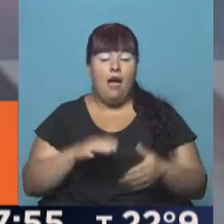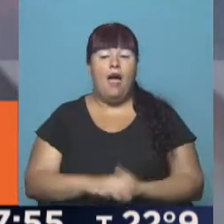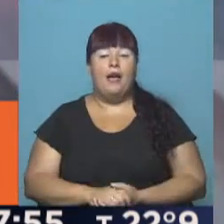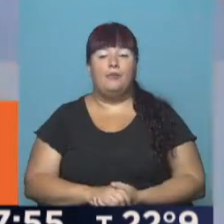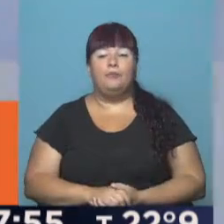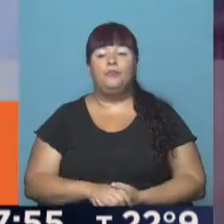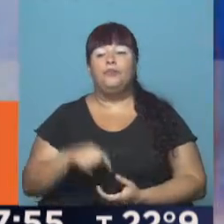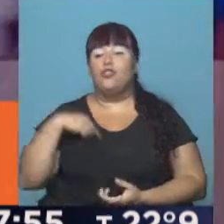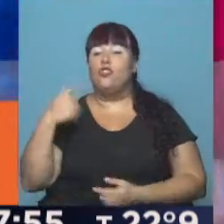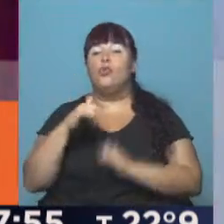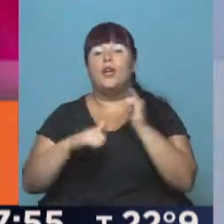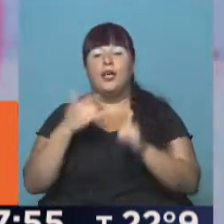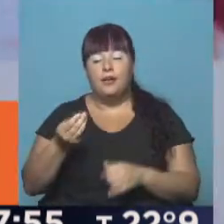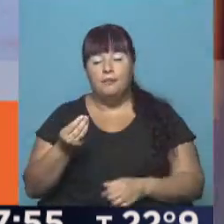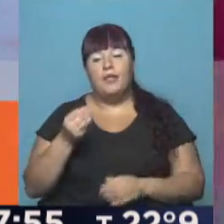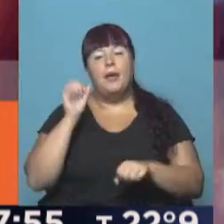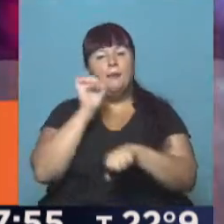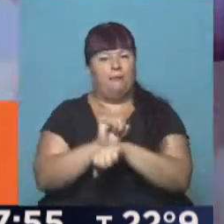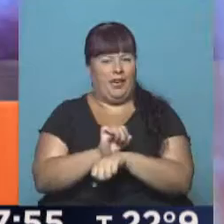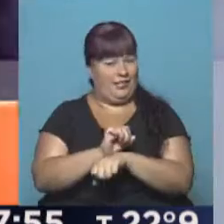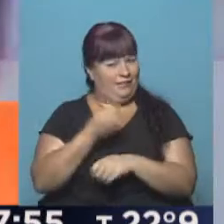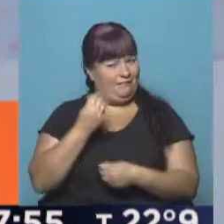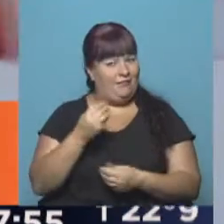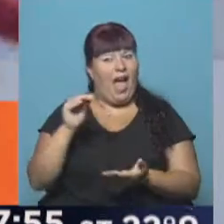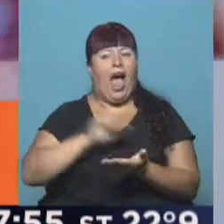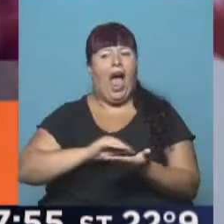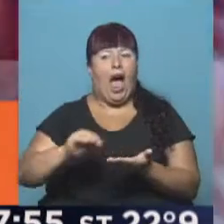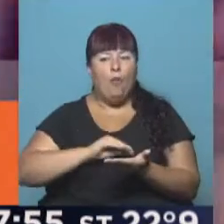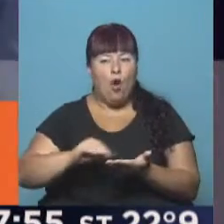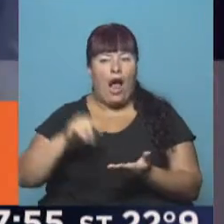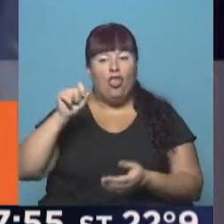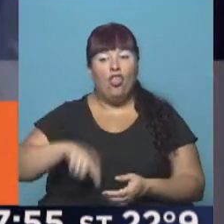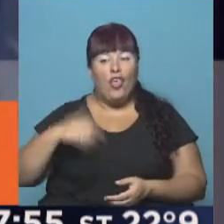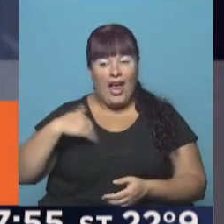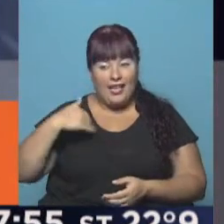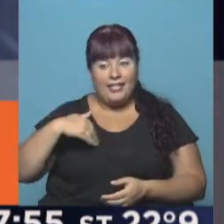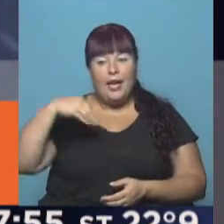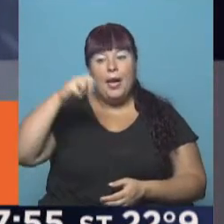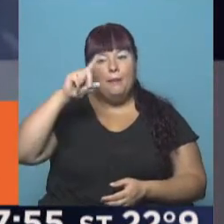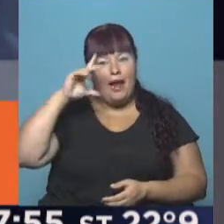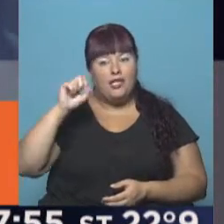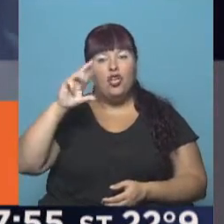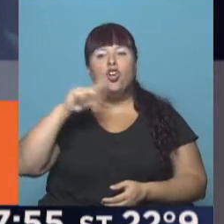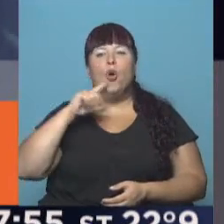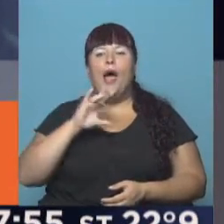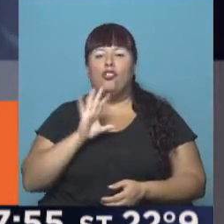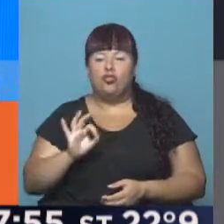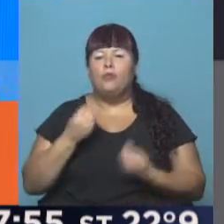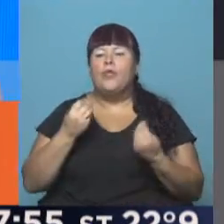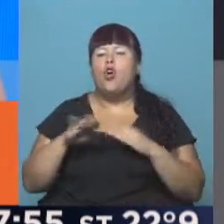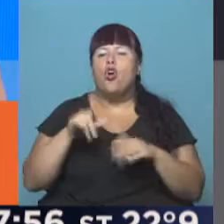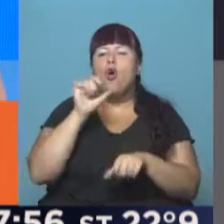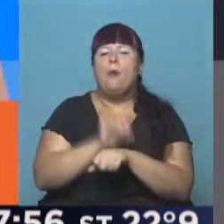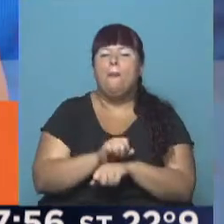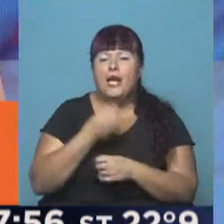que traemos es la detención arbitraria del abogado argentino Marcelo Croatto. ¿En qué situación